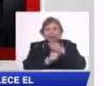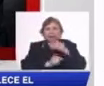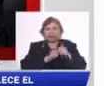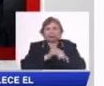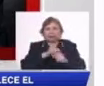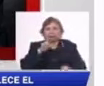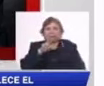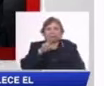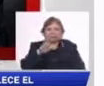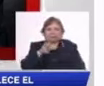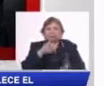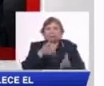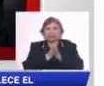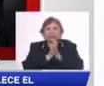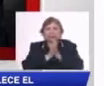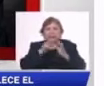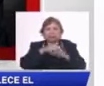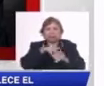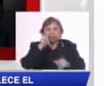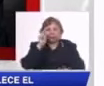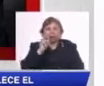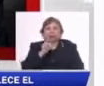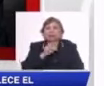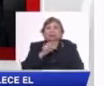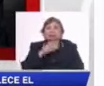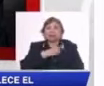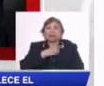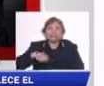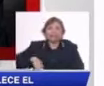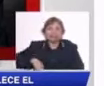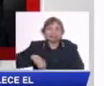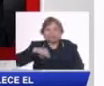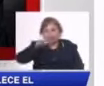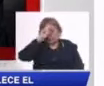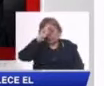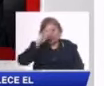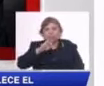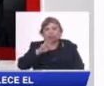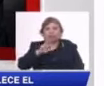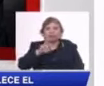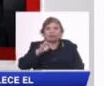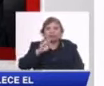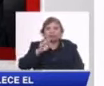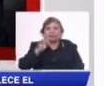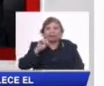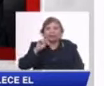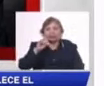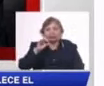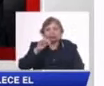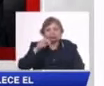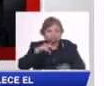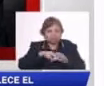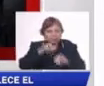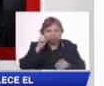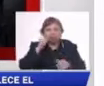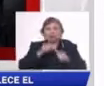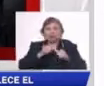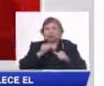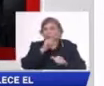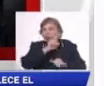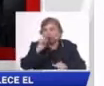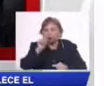2023 y porque también pedimos la renuncia de Dina Boluarte y también exigimos un referendo constitucional. Sí a la renuncia de Boluarte,